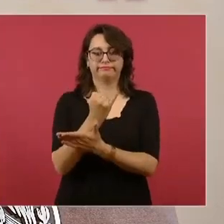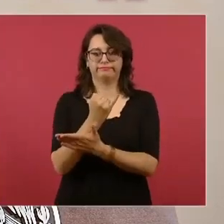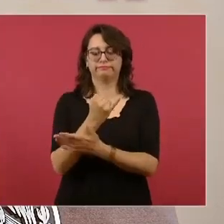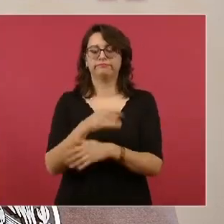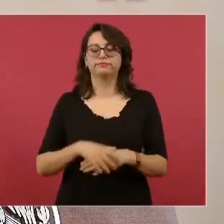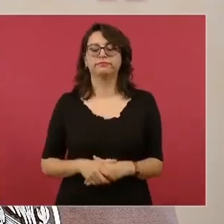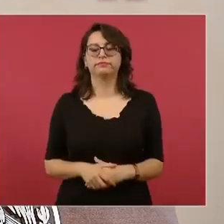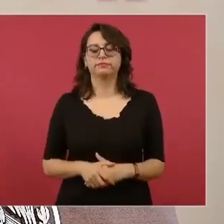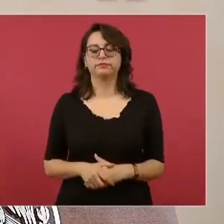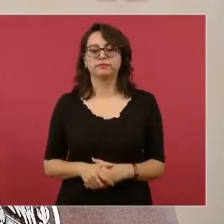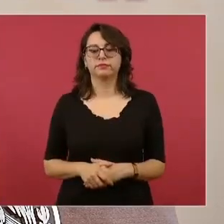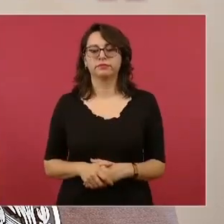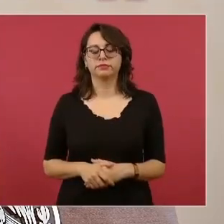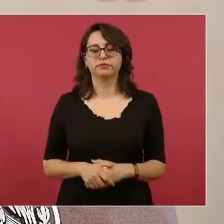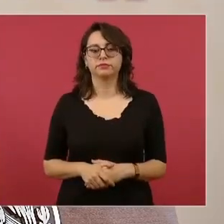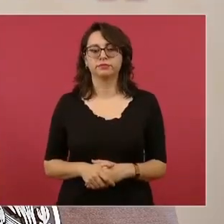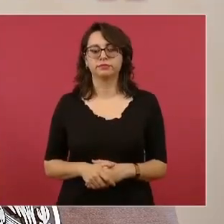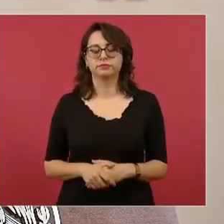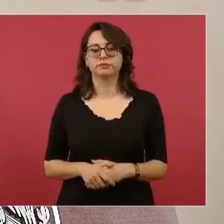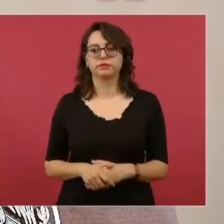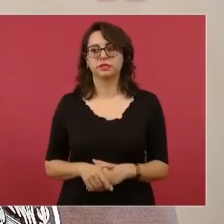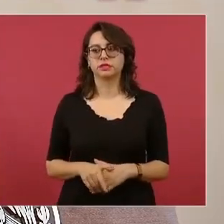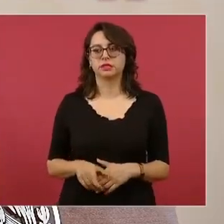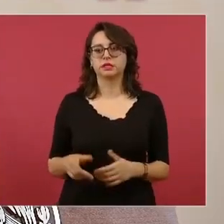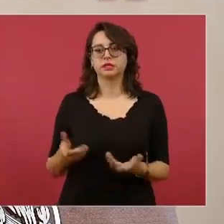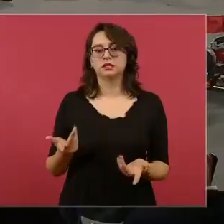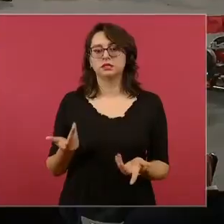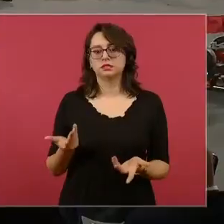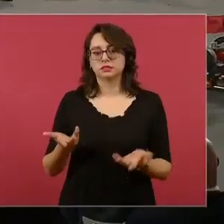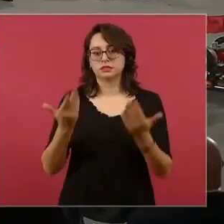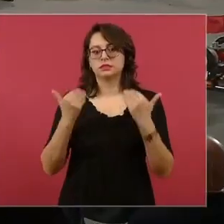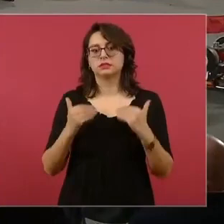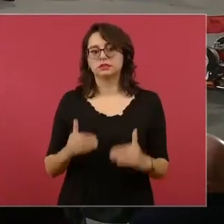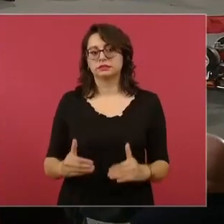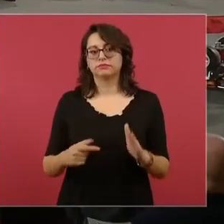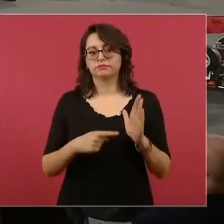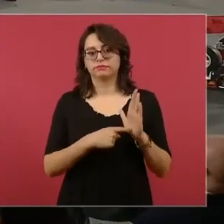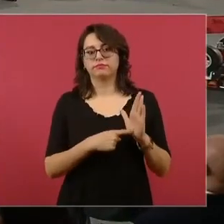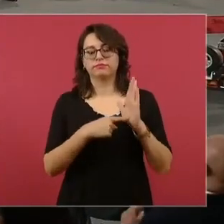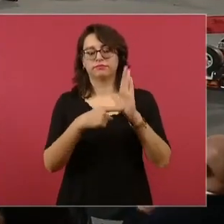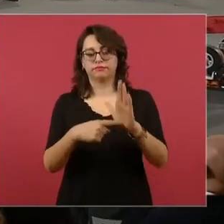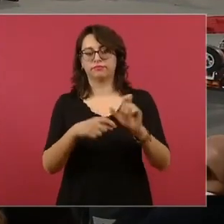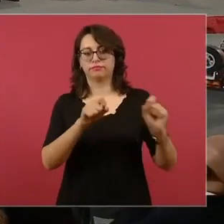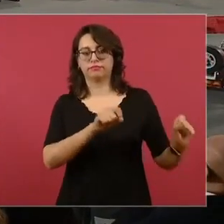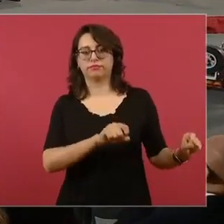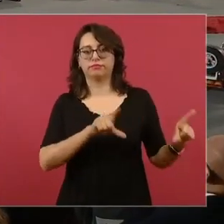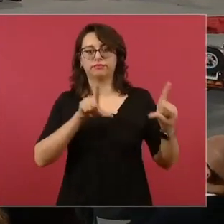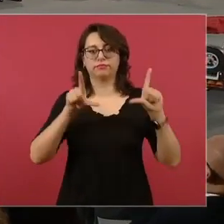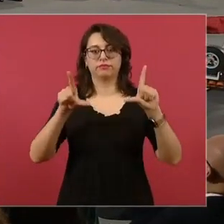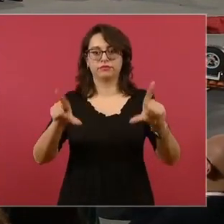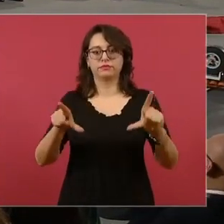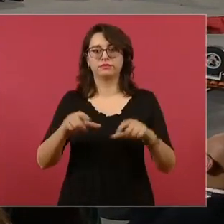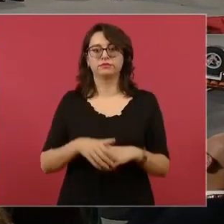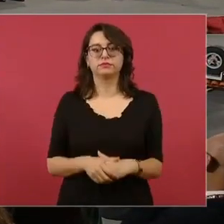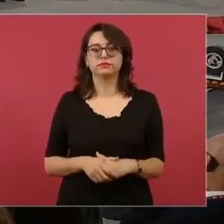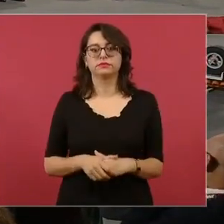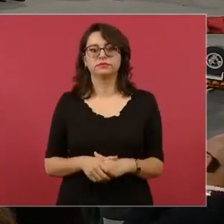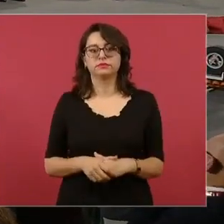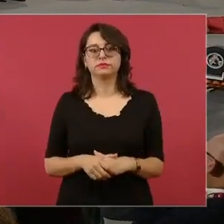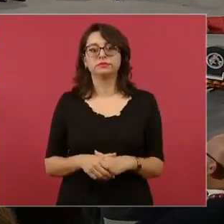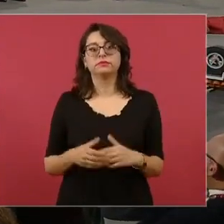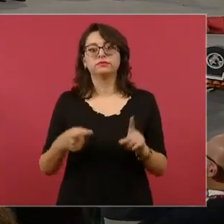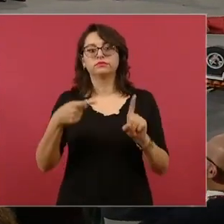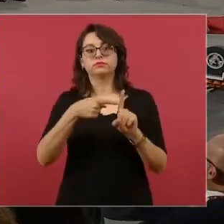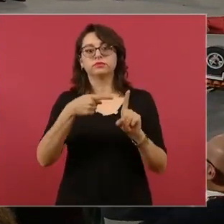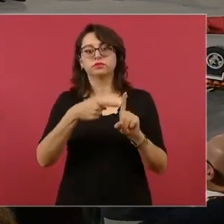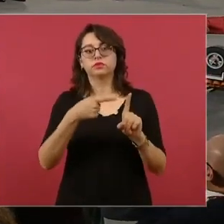segunda sala de la Suprema Corte de Justicia de la Nación. Presentamos esta presentación denominado caso